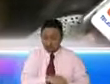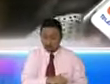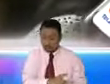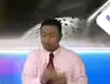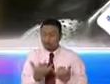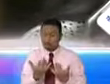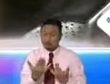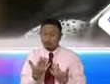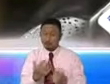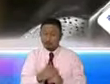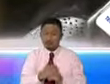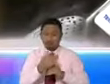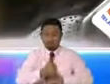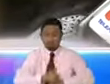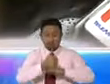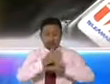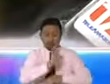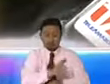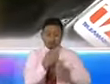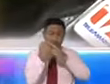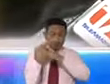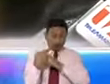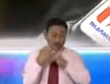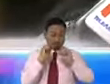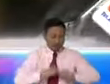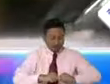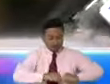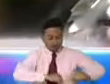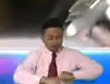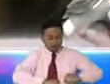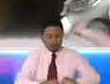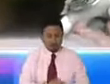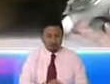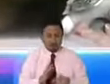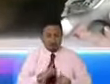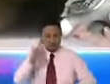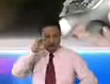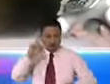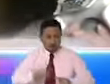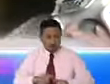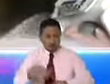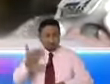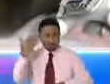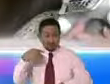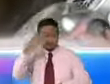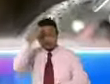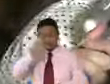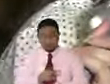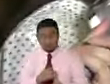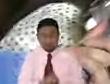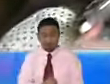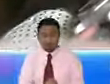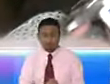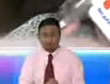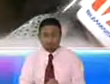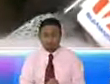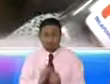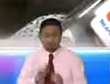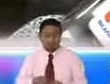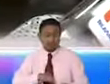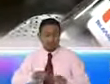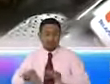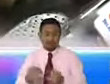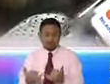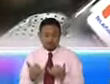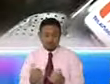Corte ejerza el rol que le corresponde y sea coherente con sus dictámenes anteriores. Además, expresó que lo que se pretende al leer